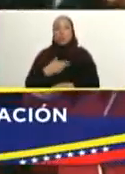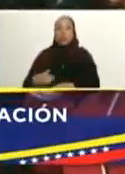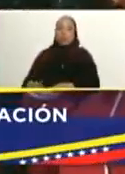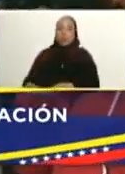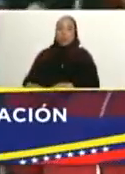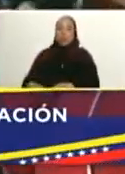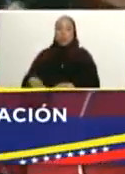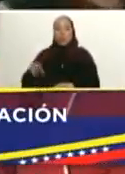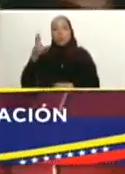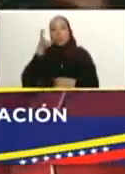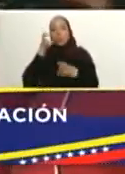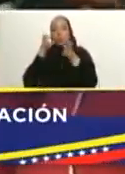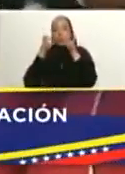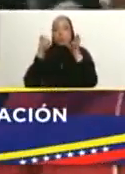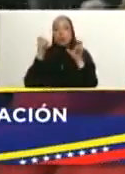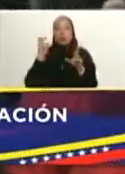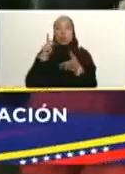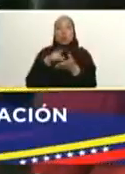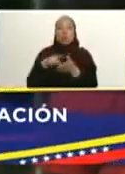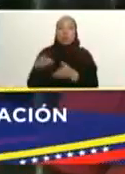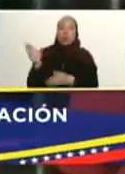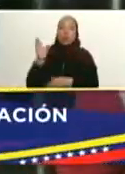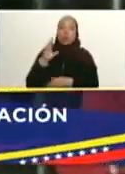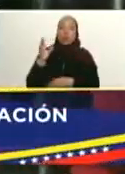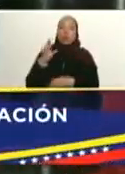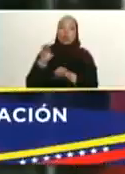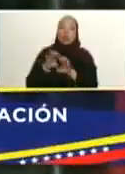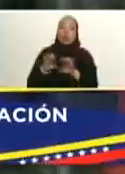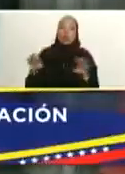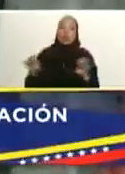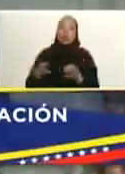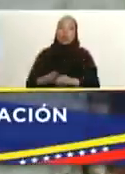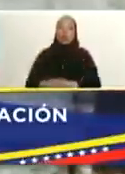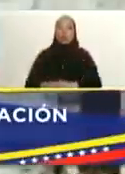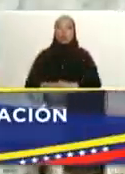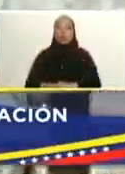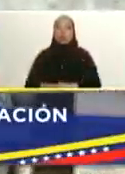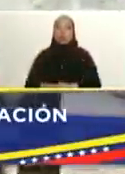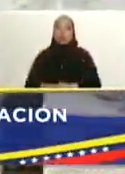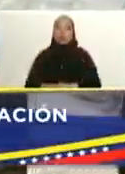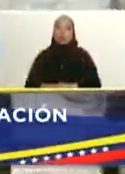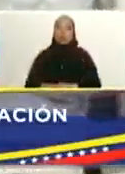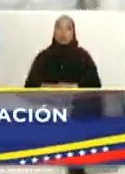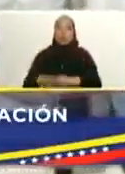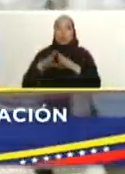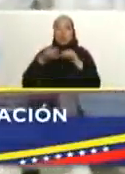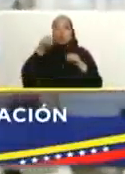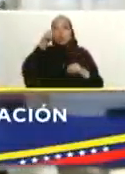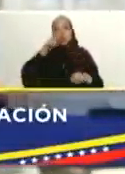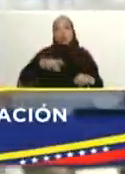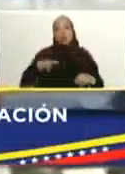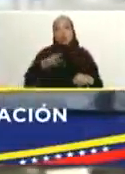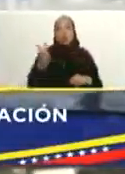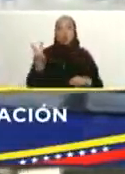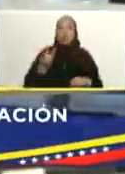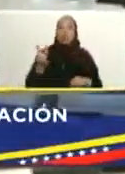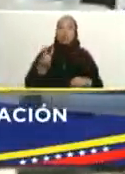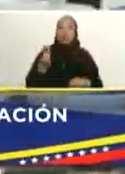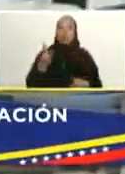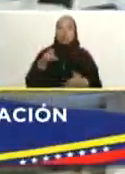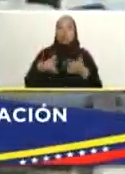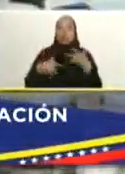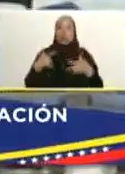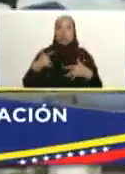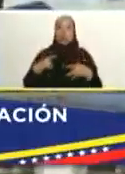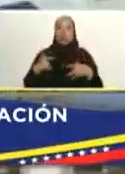te escuche todo lo que estamos haciendo en Caracas, en la educación. Bueno, querido presidente y todo el pueblo venezolano, hoy se